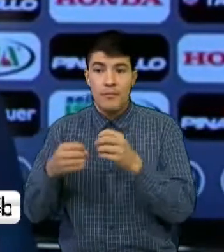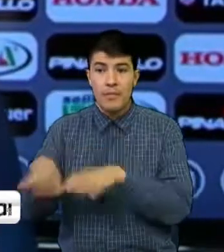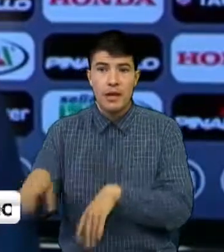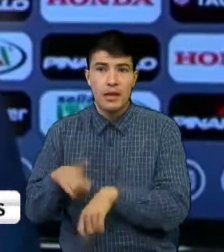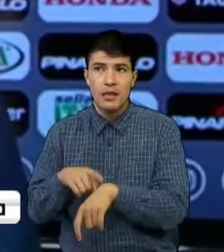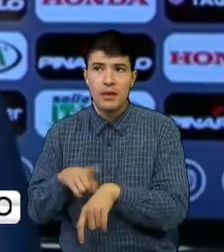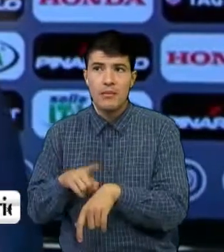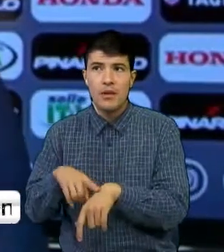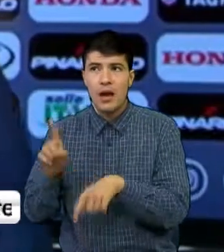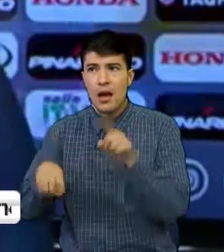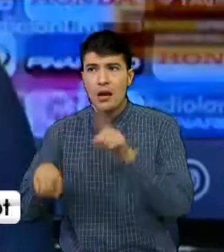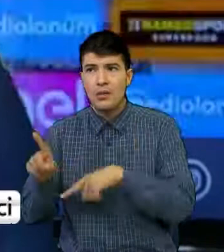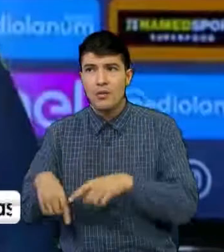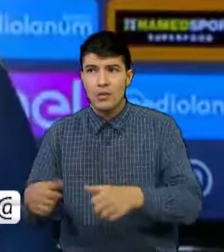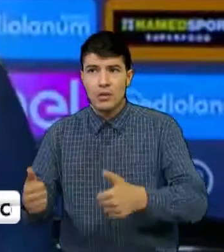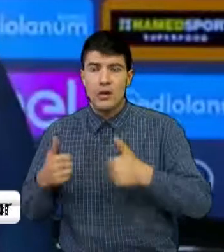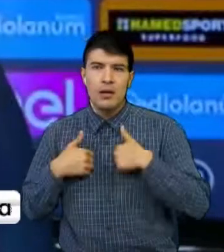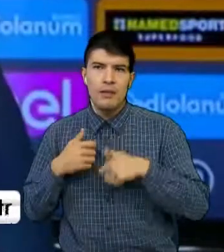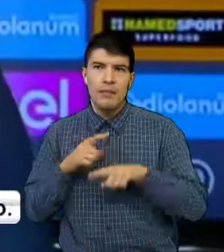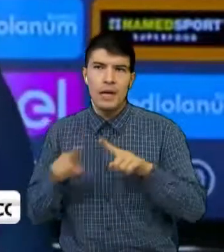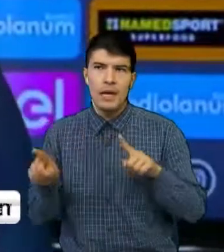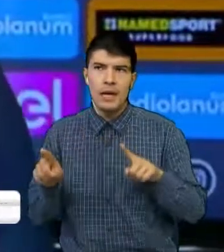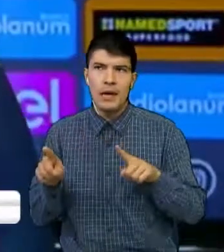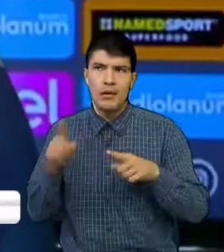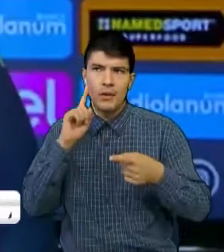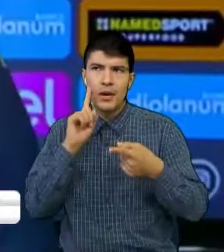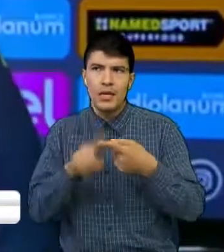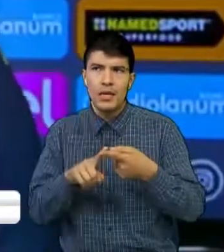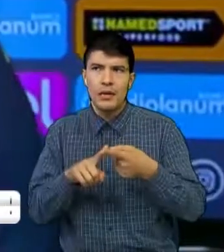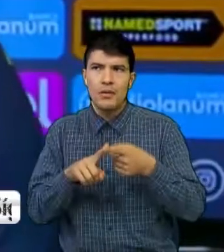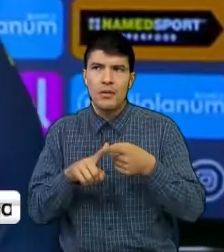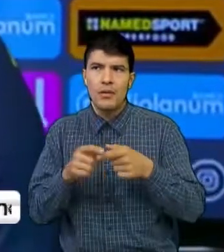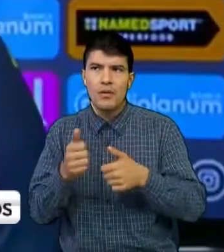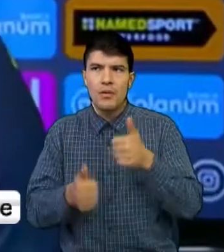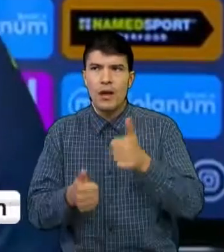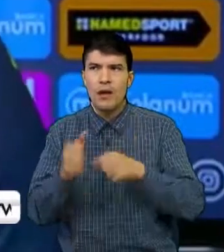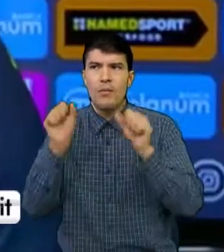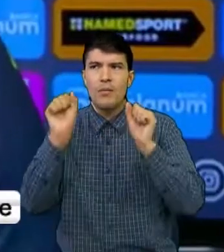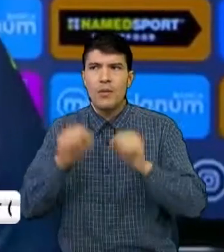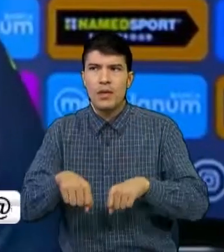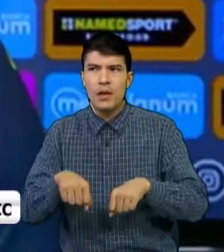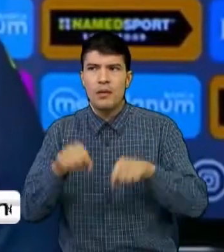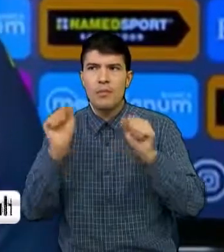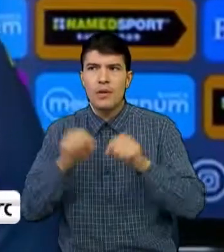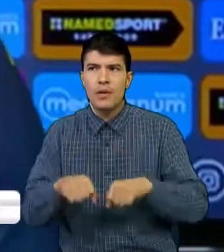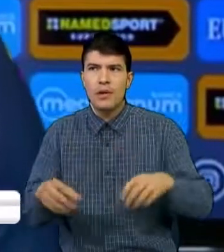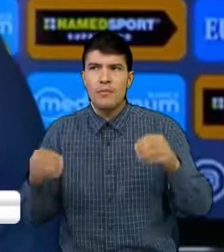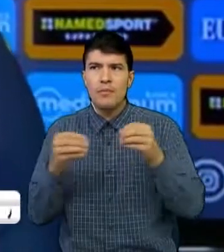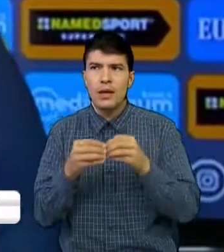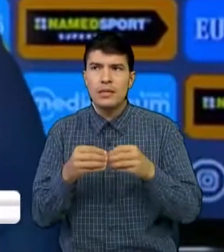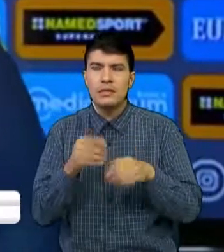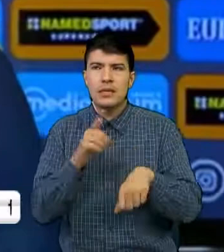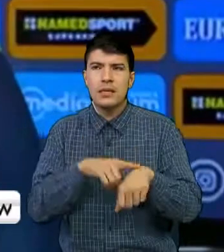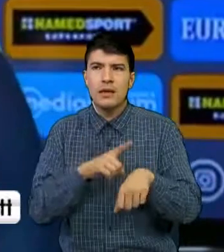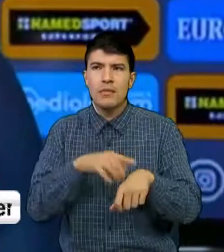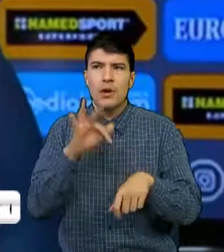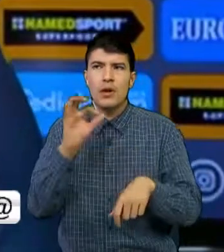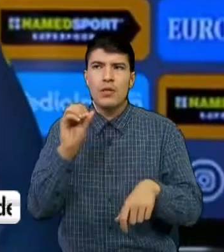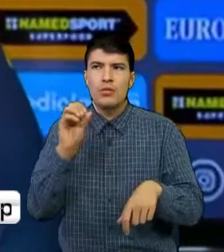ellos algunos bonificaron pero la intención también era poderle sacar más tiempo a tomé